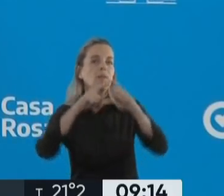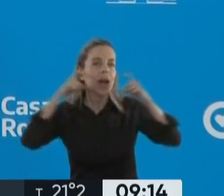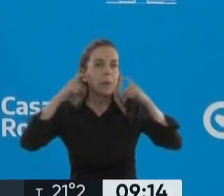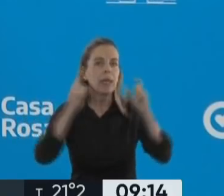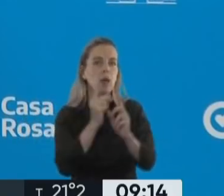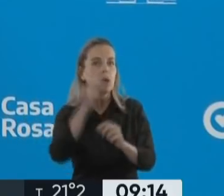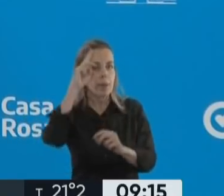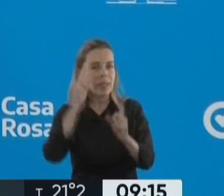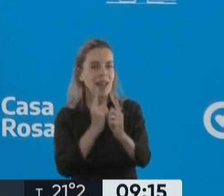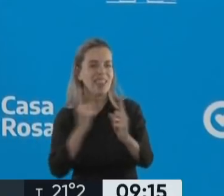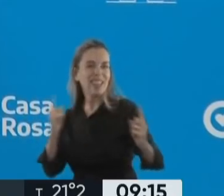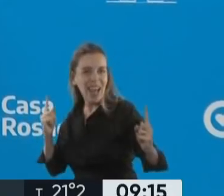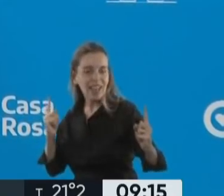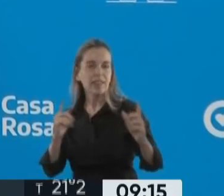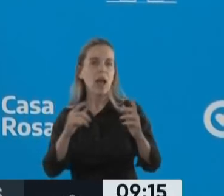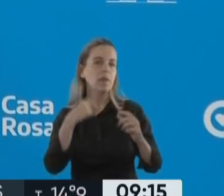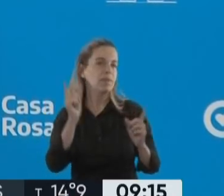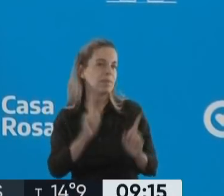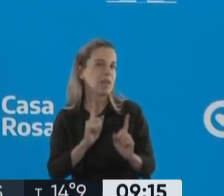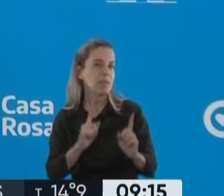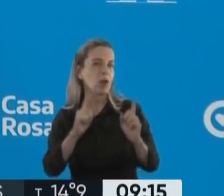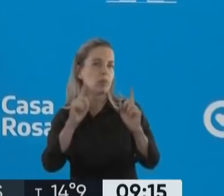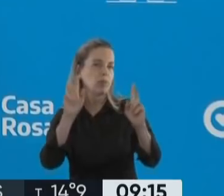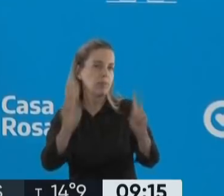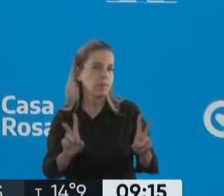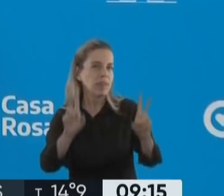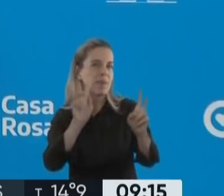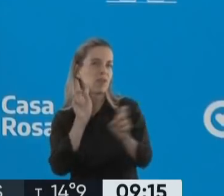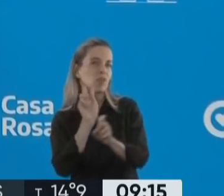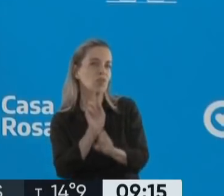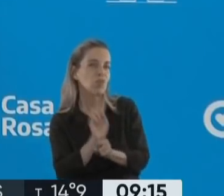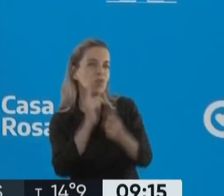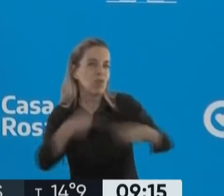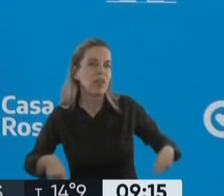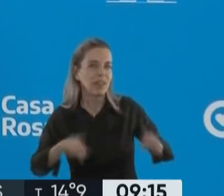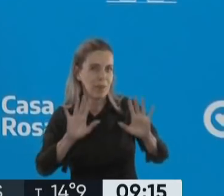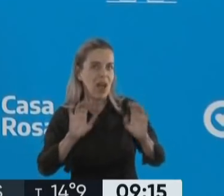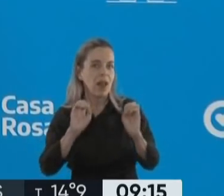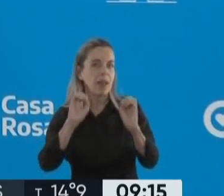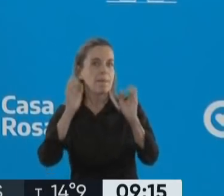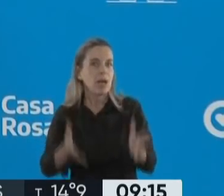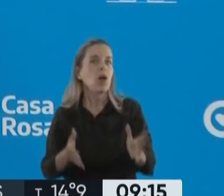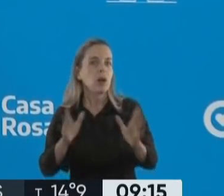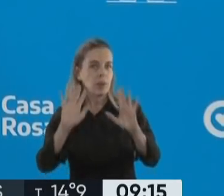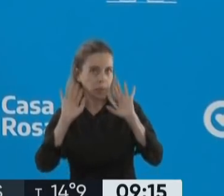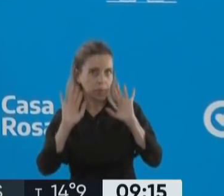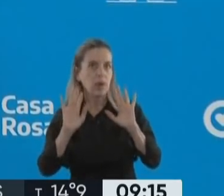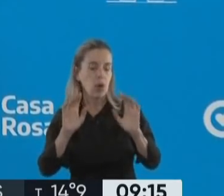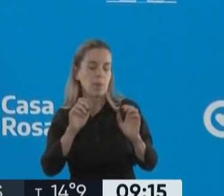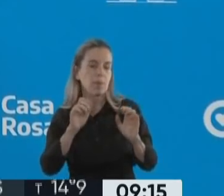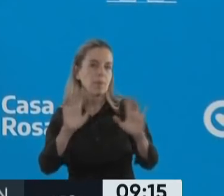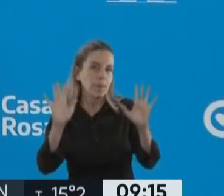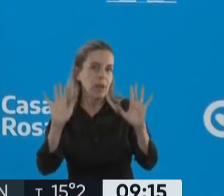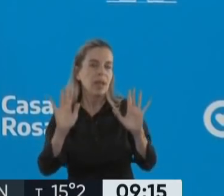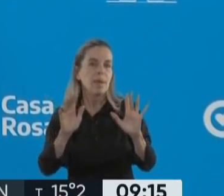distancia y con todos los cuidados que tenemos que seguir llevando adelante, pero va a ser mucho menos lento y va a ser mucho menos rápida